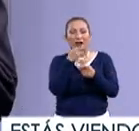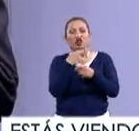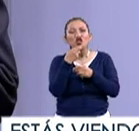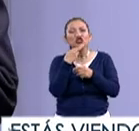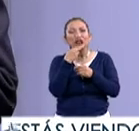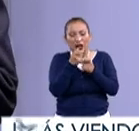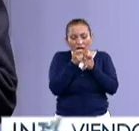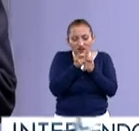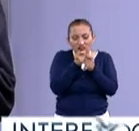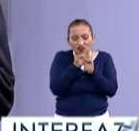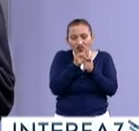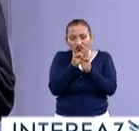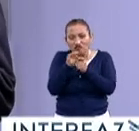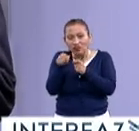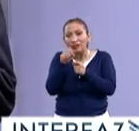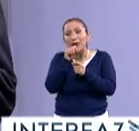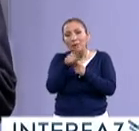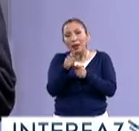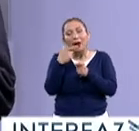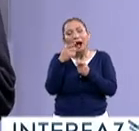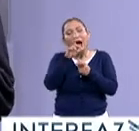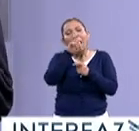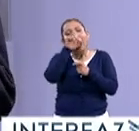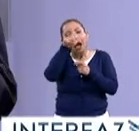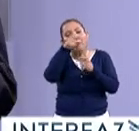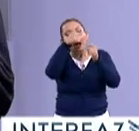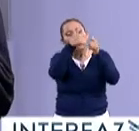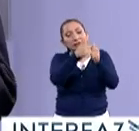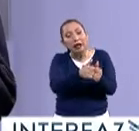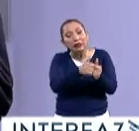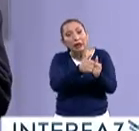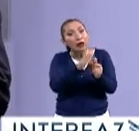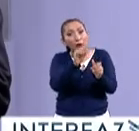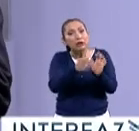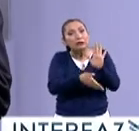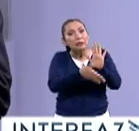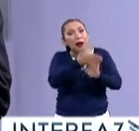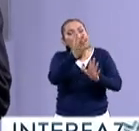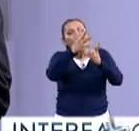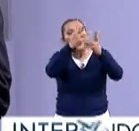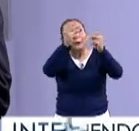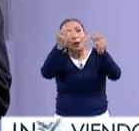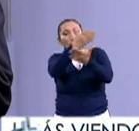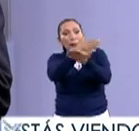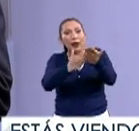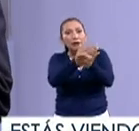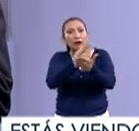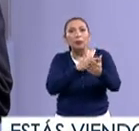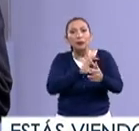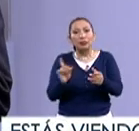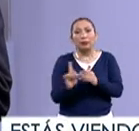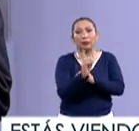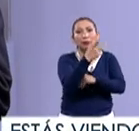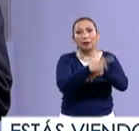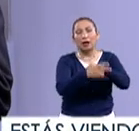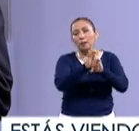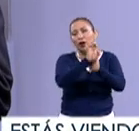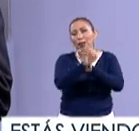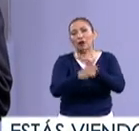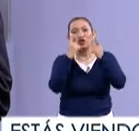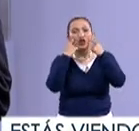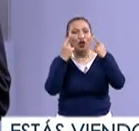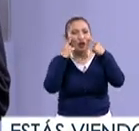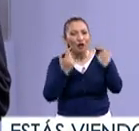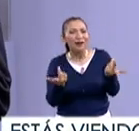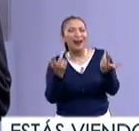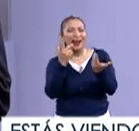que el alma se vaya y no sea que se quede en una situación intermedia y puede ser un personaje amenazante como la